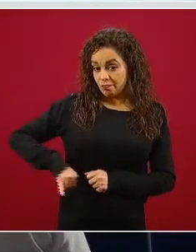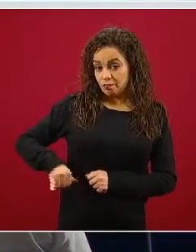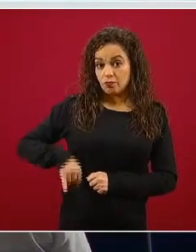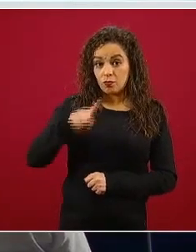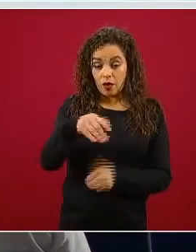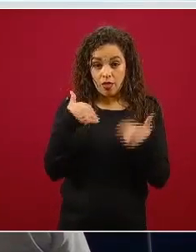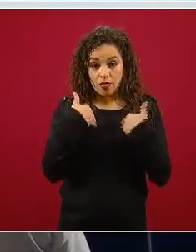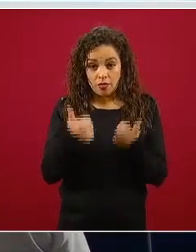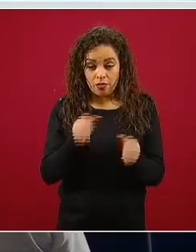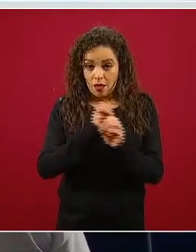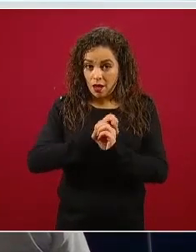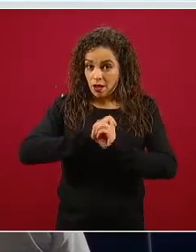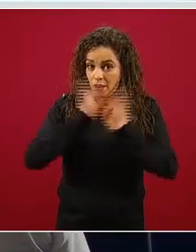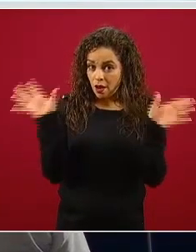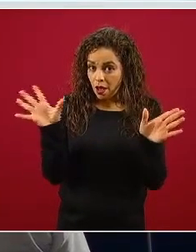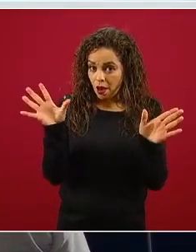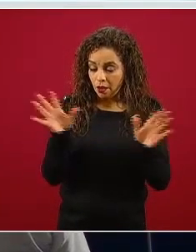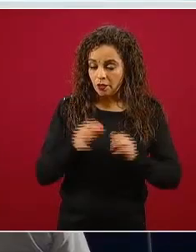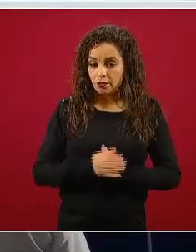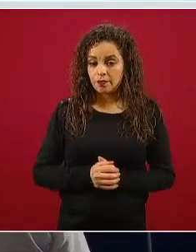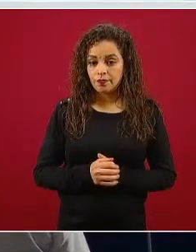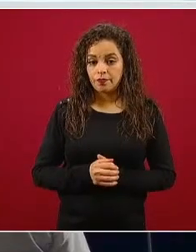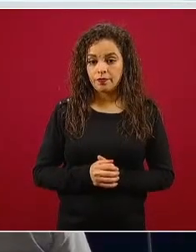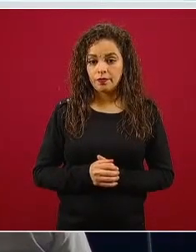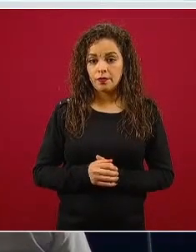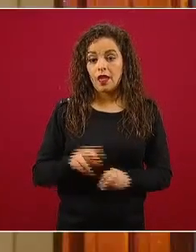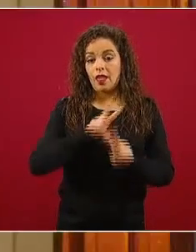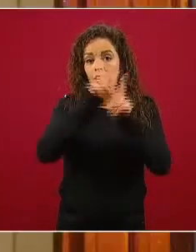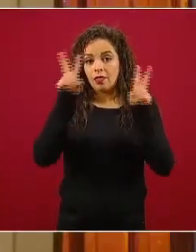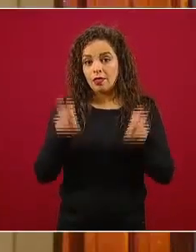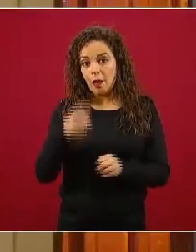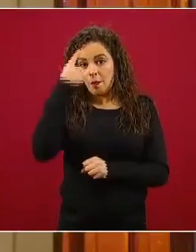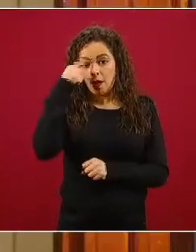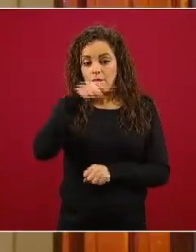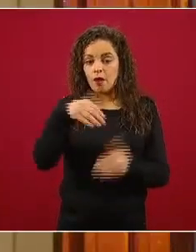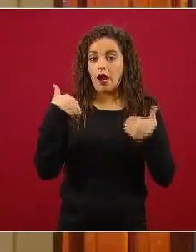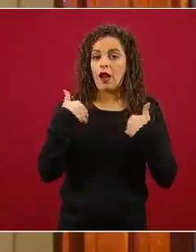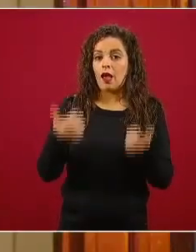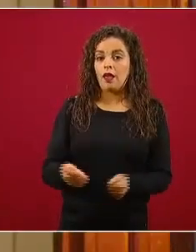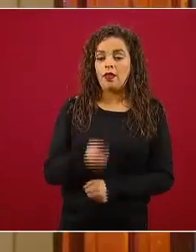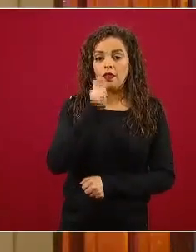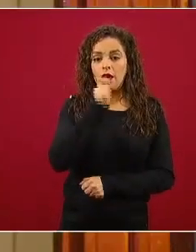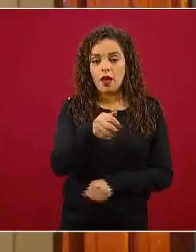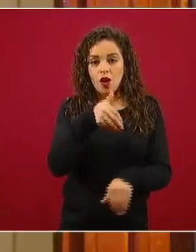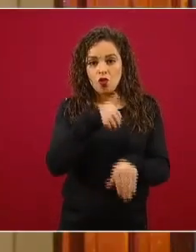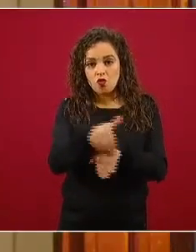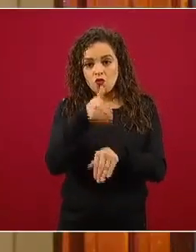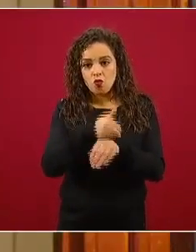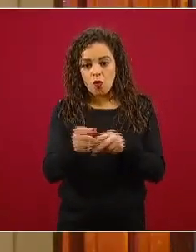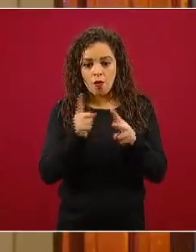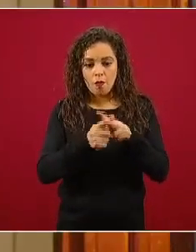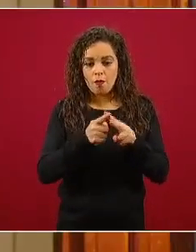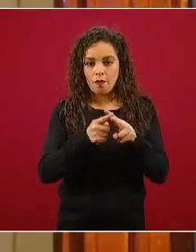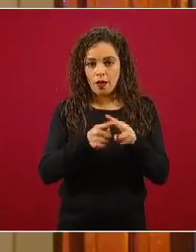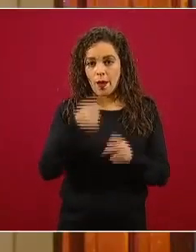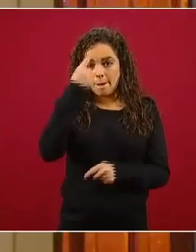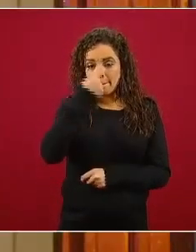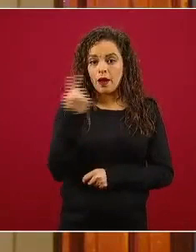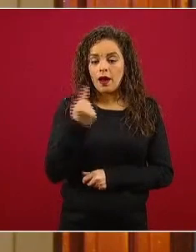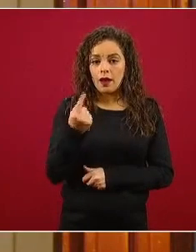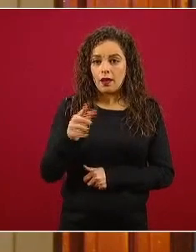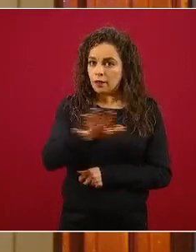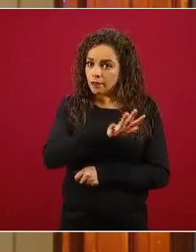unos temas de interpretación de los números, de tal suerte que ustedes como sociedad y ustedes